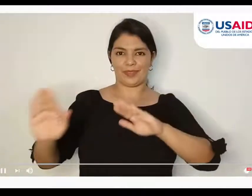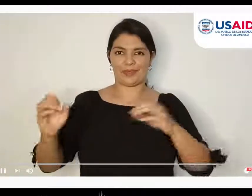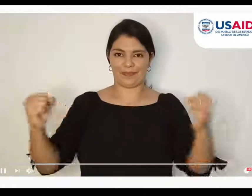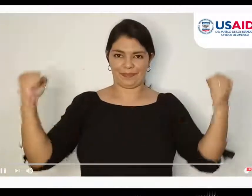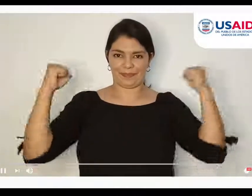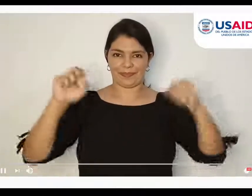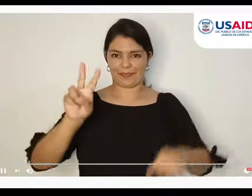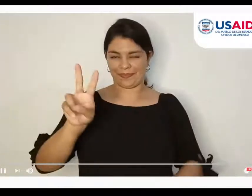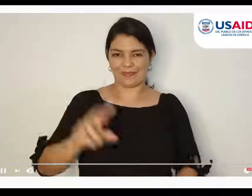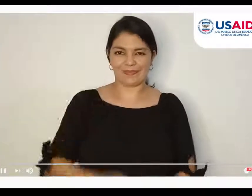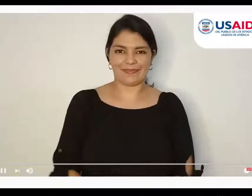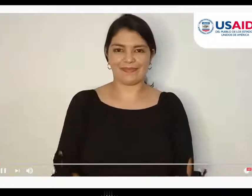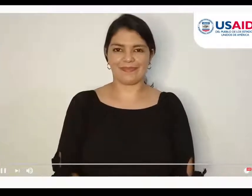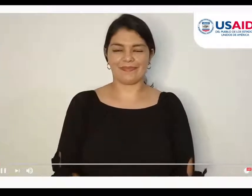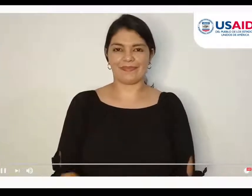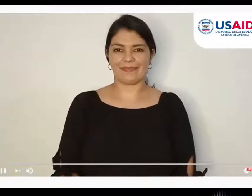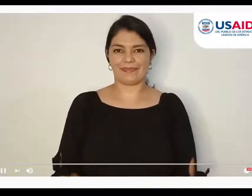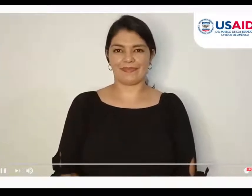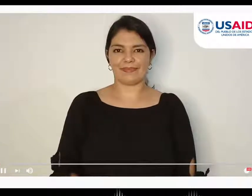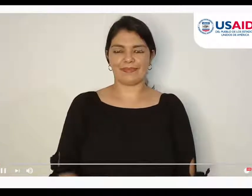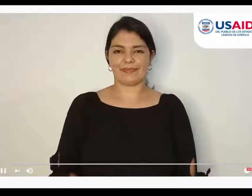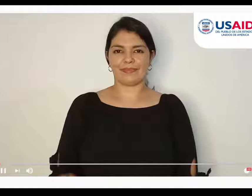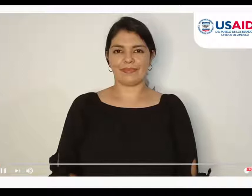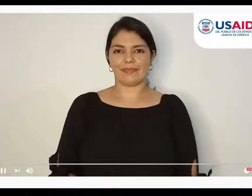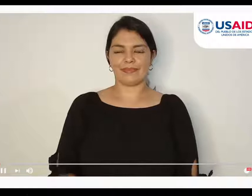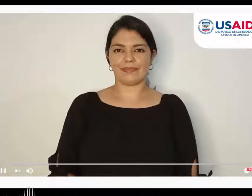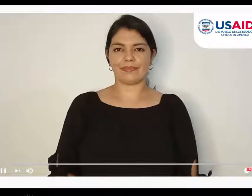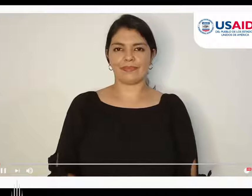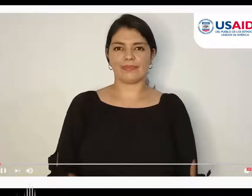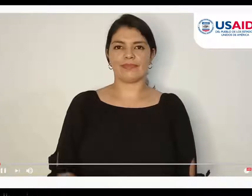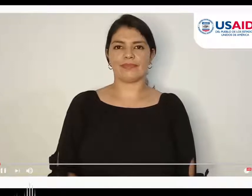La Jugada con los Derechos es un podcast de Sport Power 2.